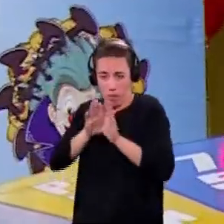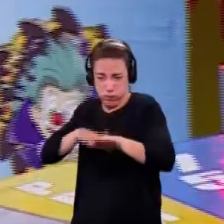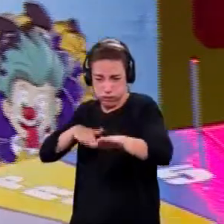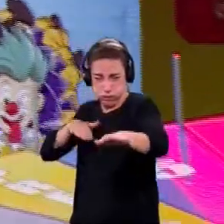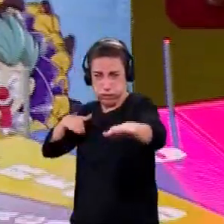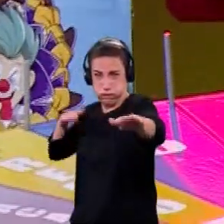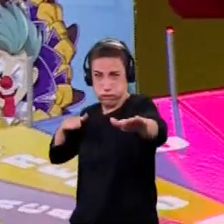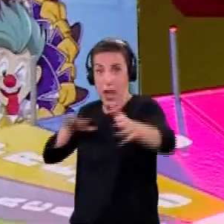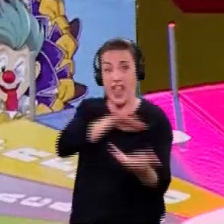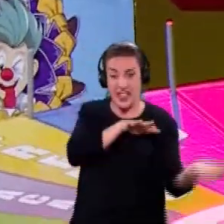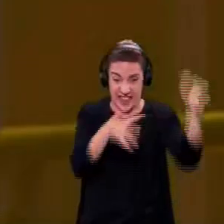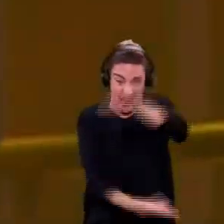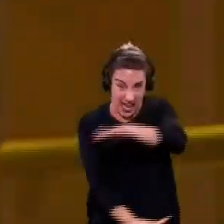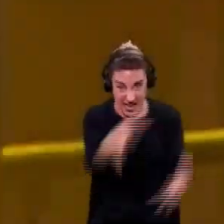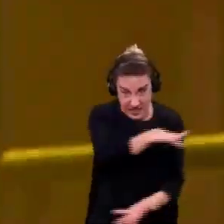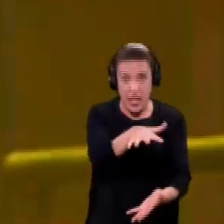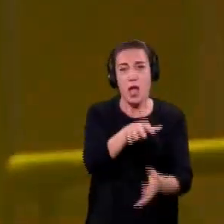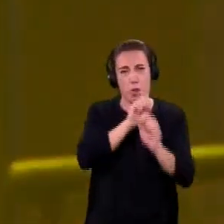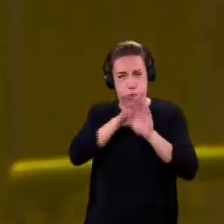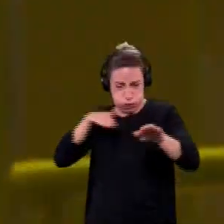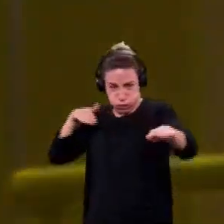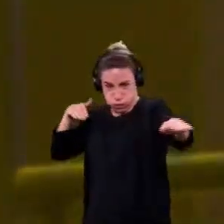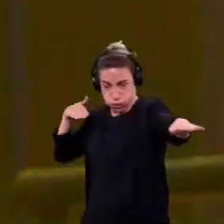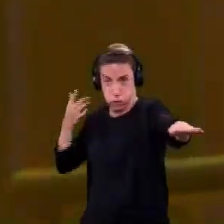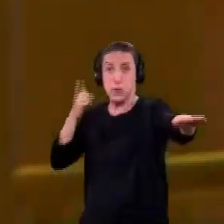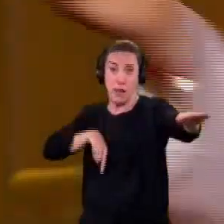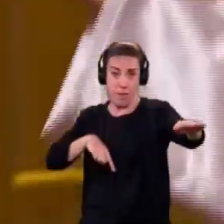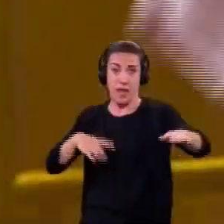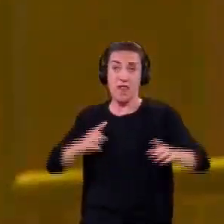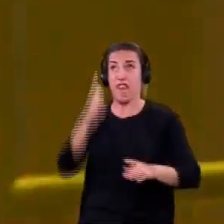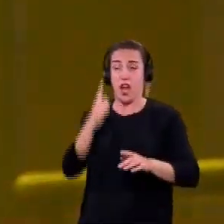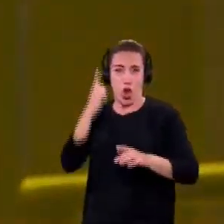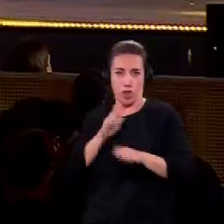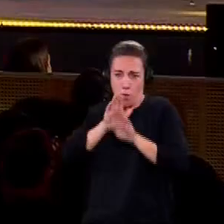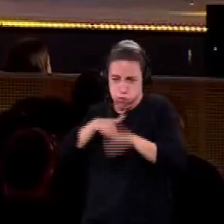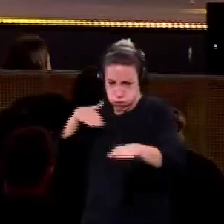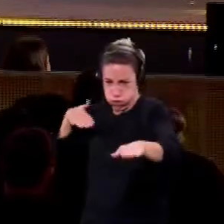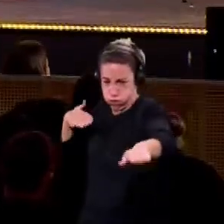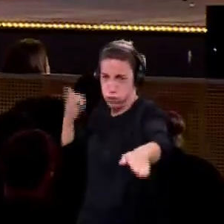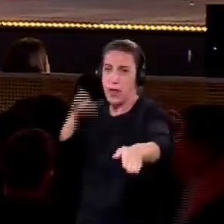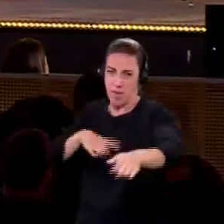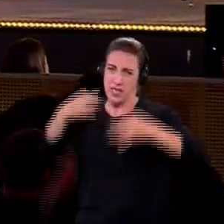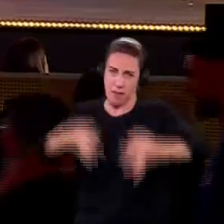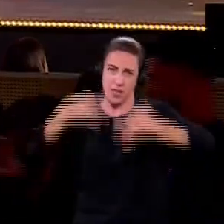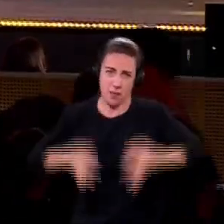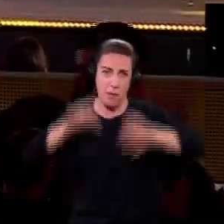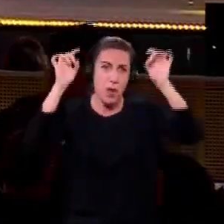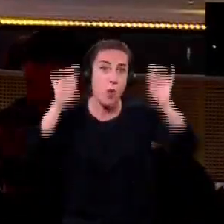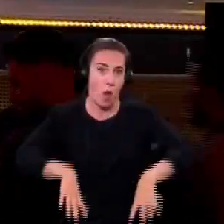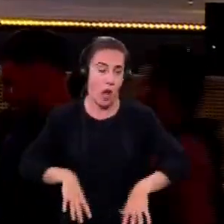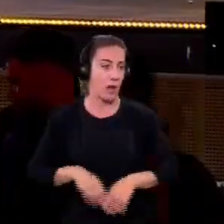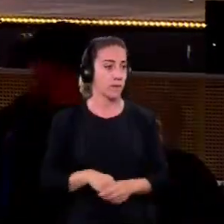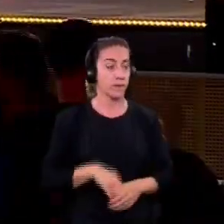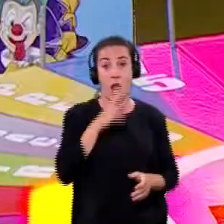suben por Peguete a trabajar y que se joda el norte como siempre una vez más. Jódase,